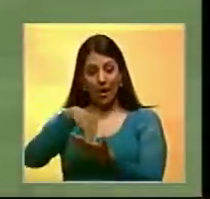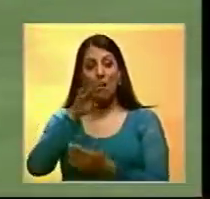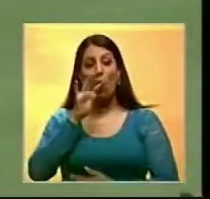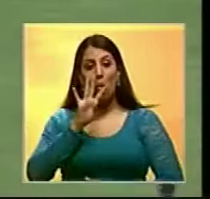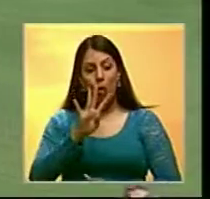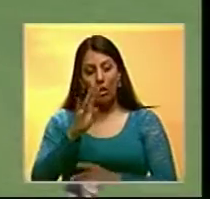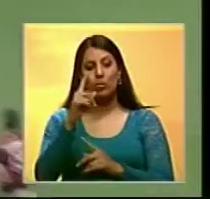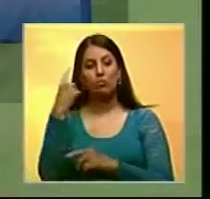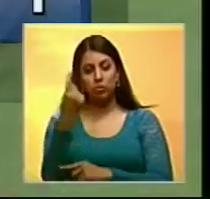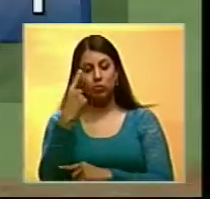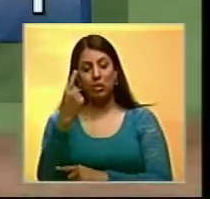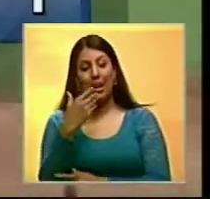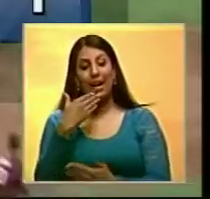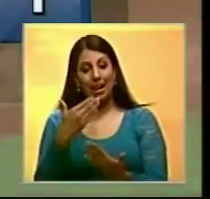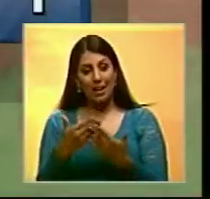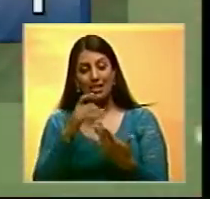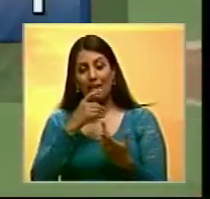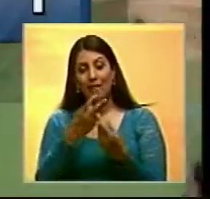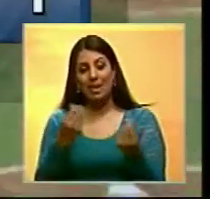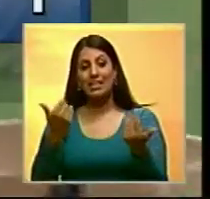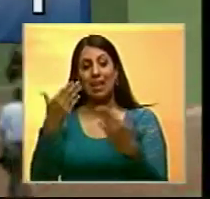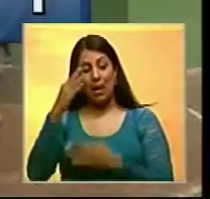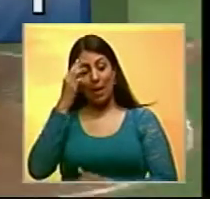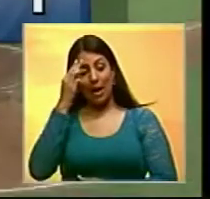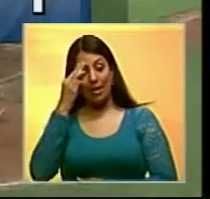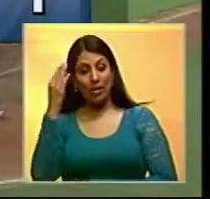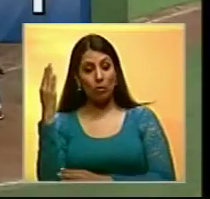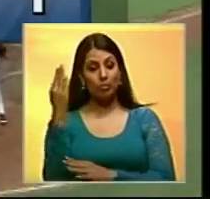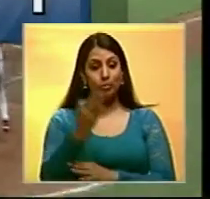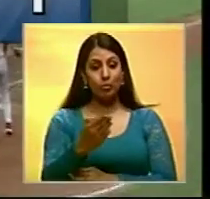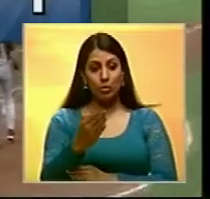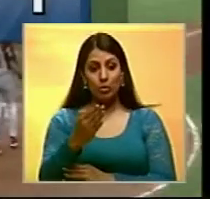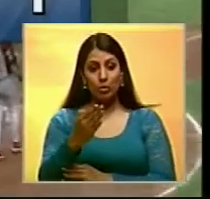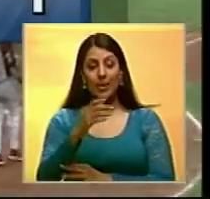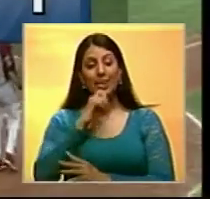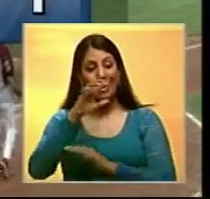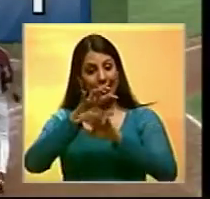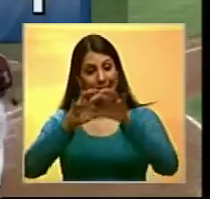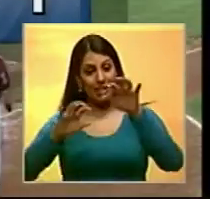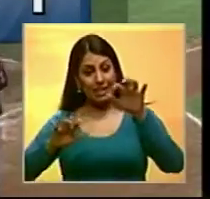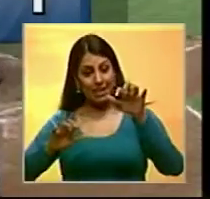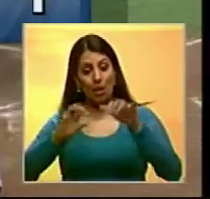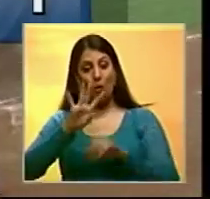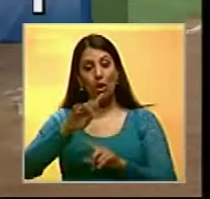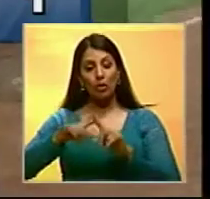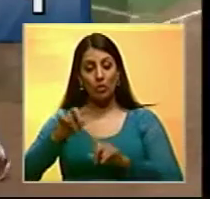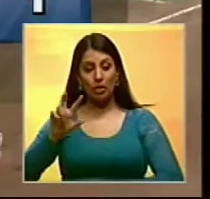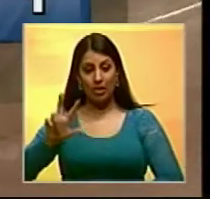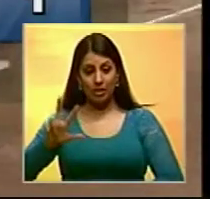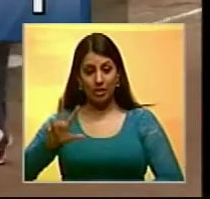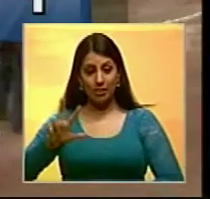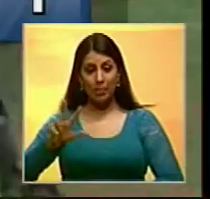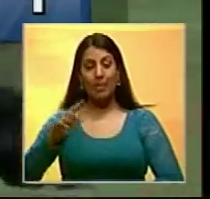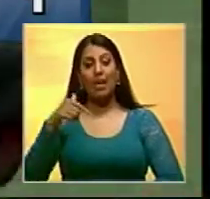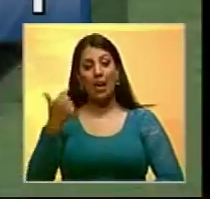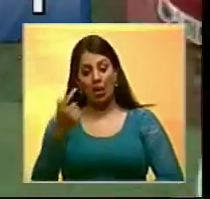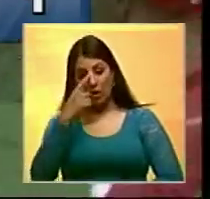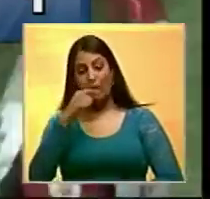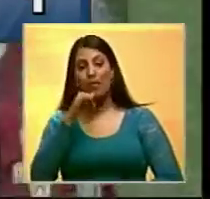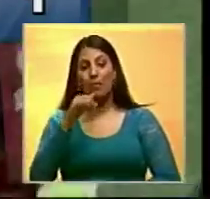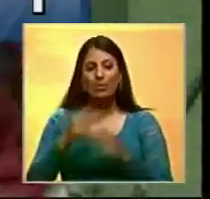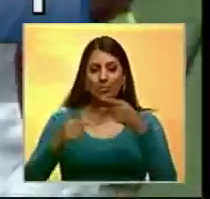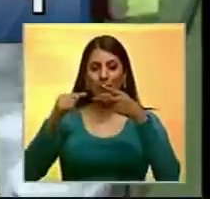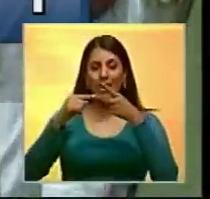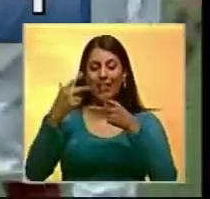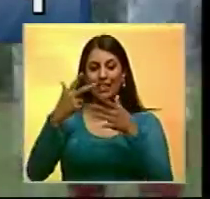4 anotaciones en el primer episodio fue suficiente para que Navegantes del Magallanes superara a Tigres de Aragua 4-3. Mitch Lively se apuntó